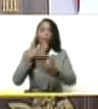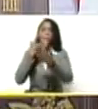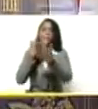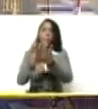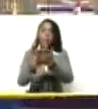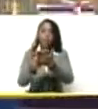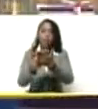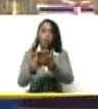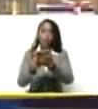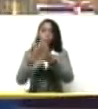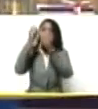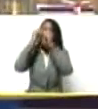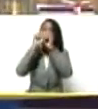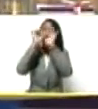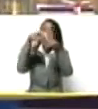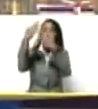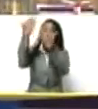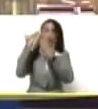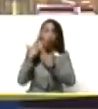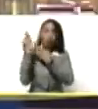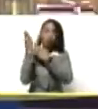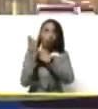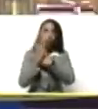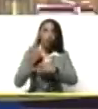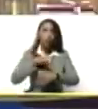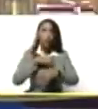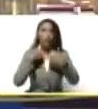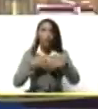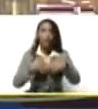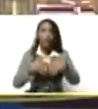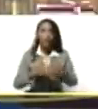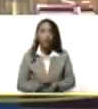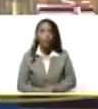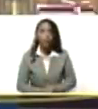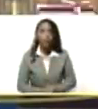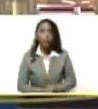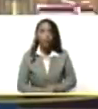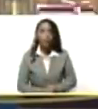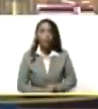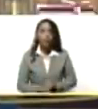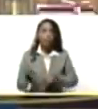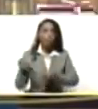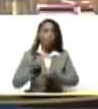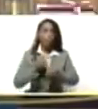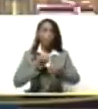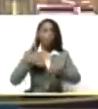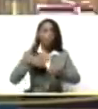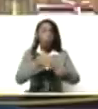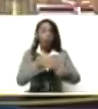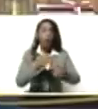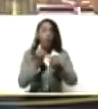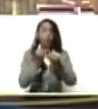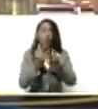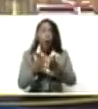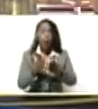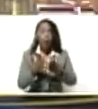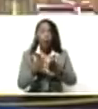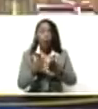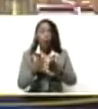sus bendiciones de aseguramiento de nuestra industria tan acosada cuántos terroristas hemos